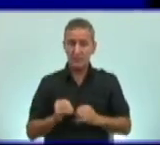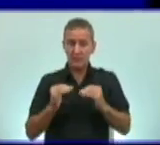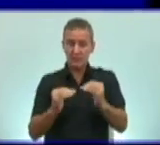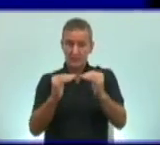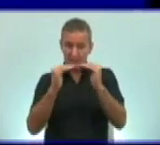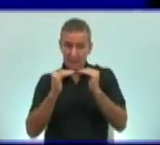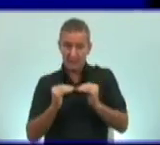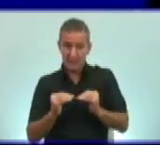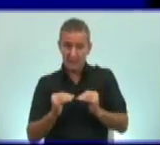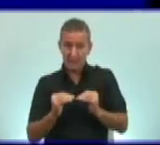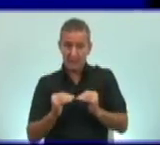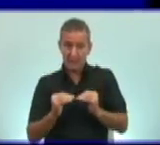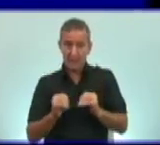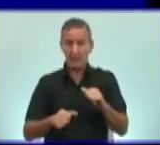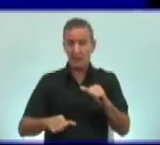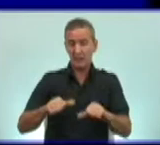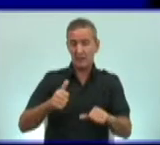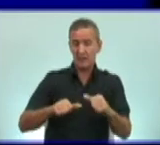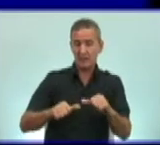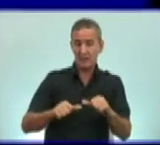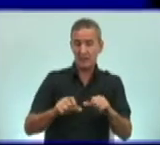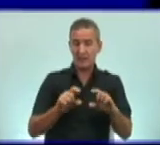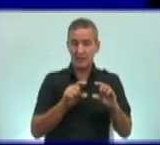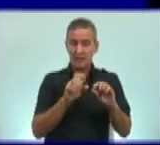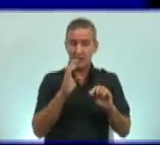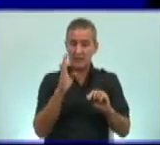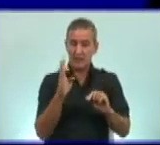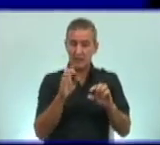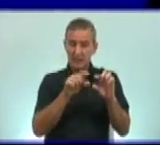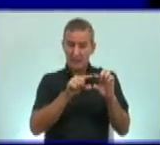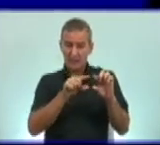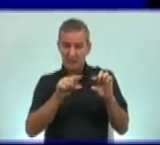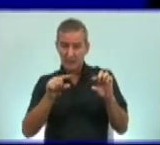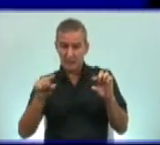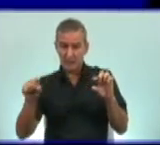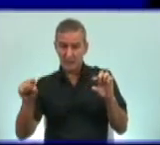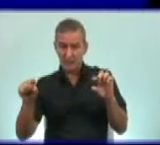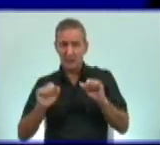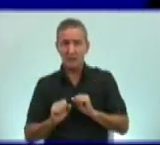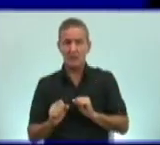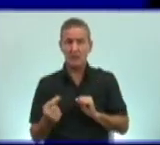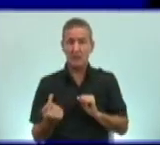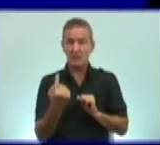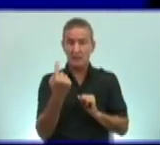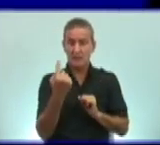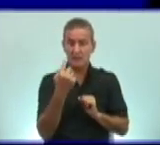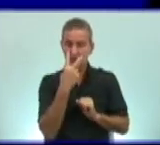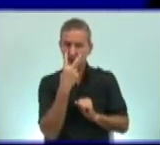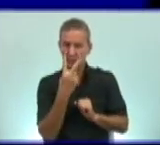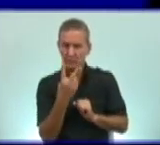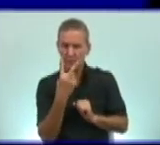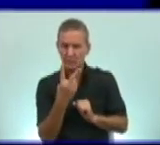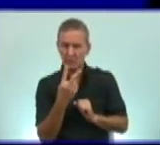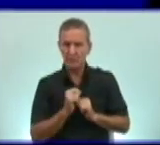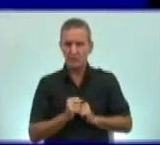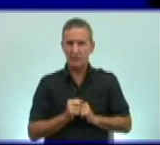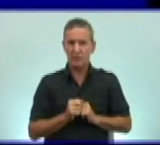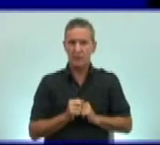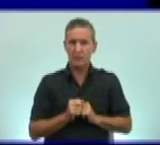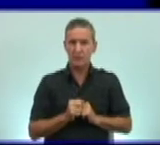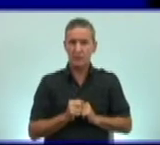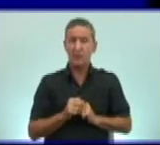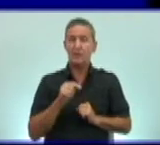fórmula química del ácido acético, que es la fórmula primera que pueden apreciar. Nosotros en estos